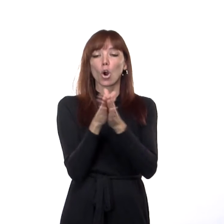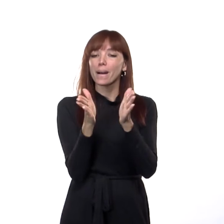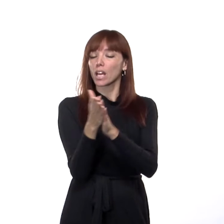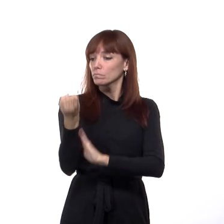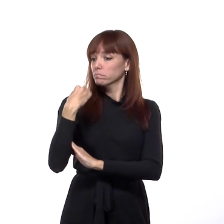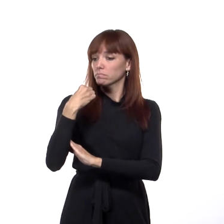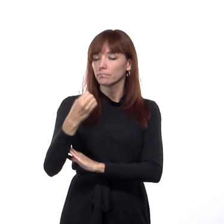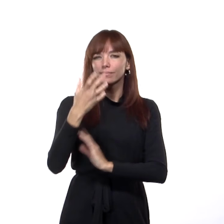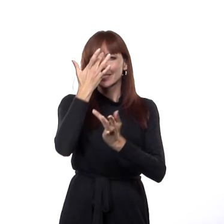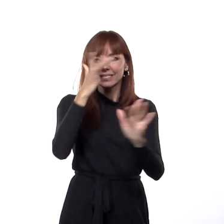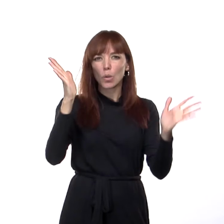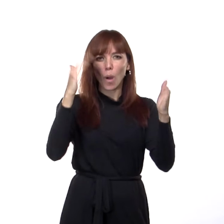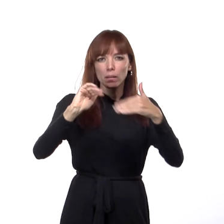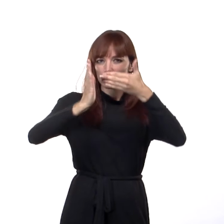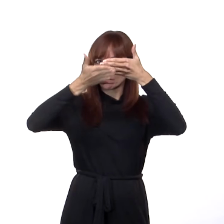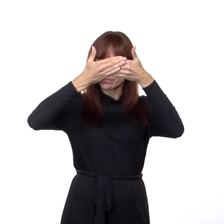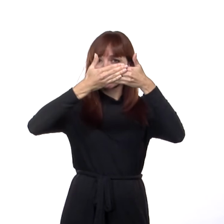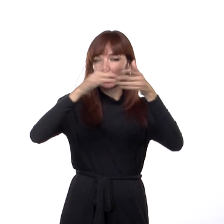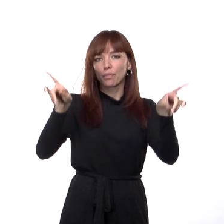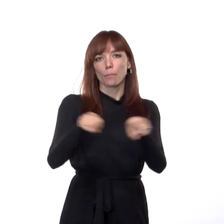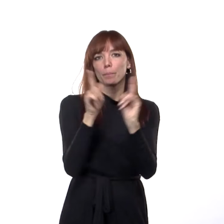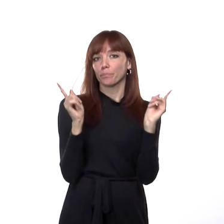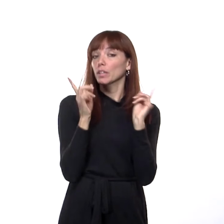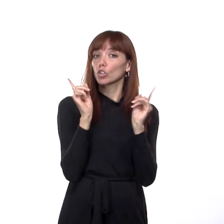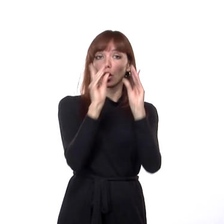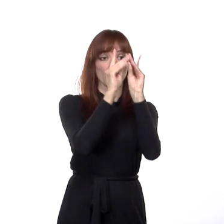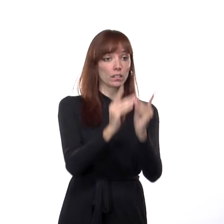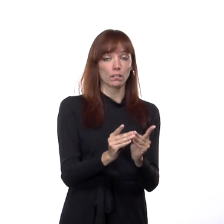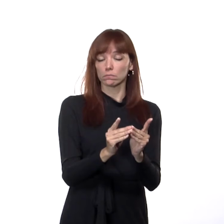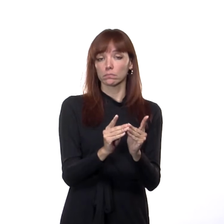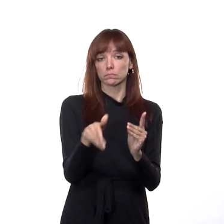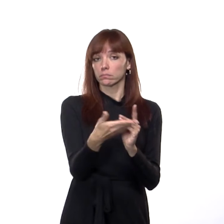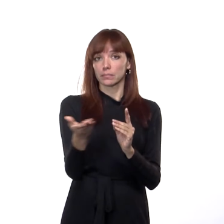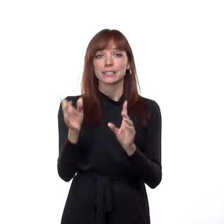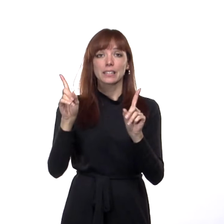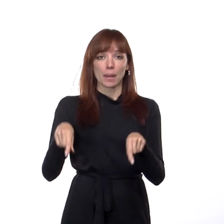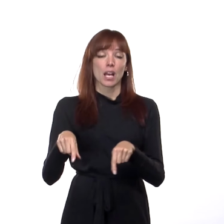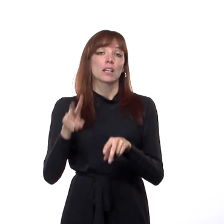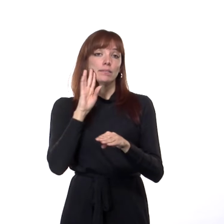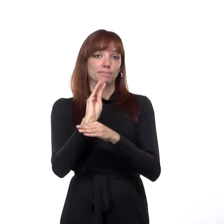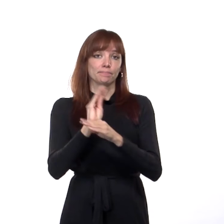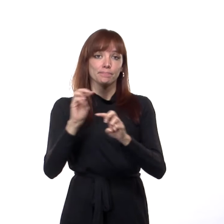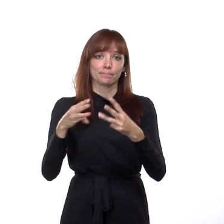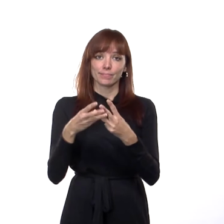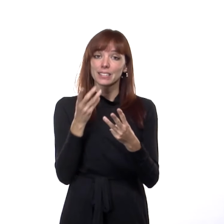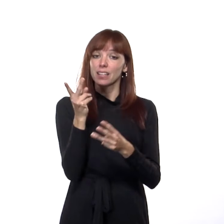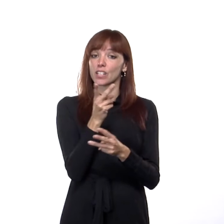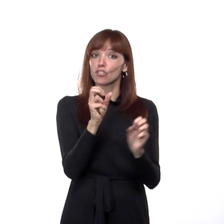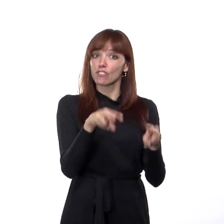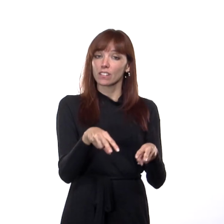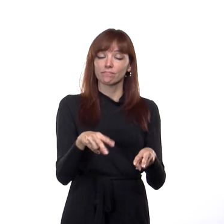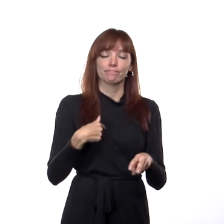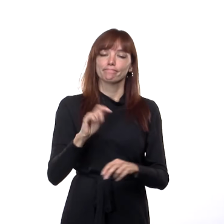tengo concienciadas y formadas ya no sólo en digitalización sino también en ciberseguridad no estaré consiguiendo nada